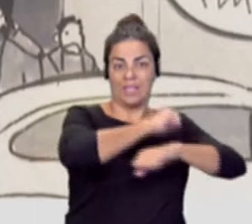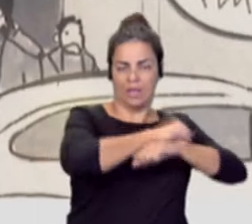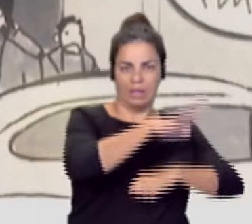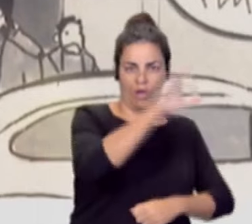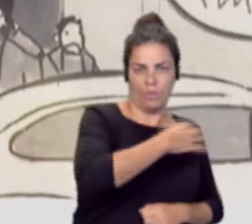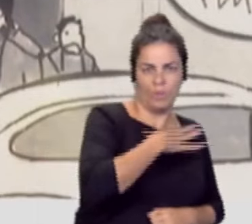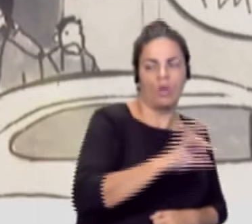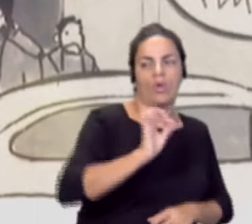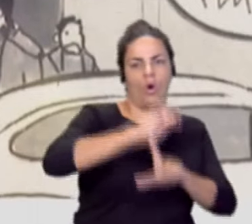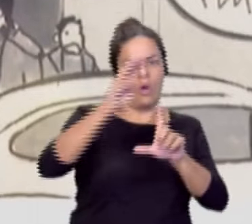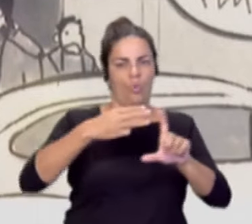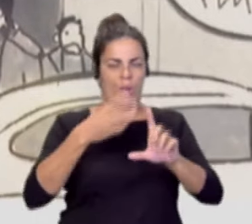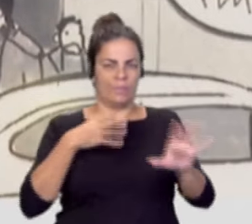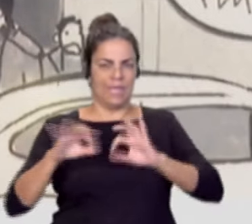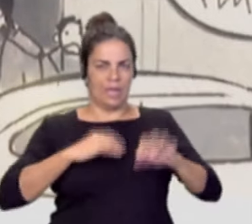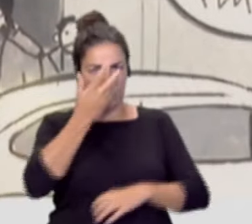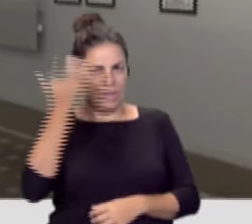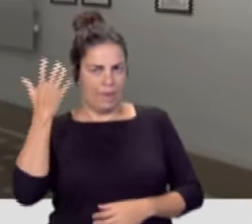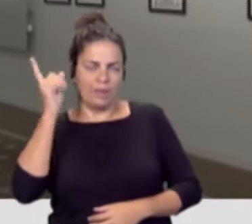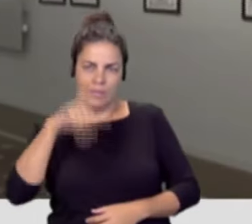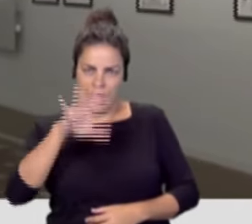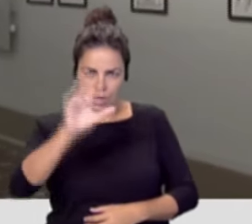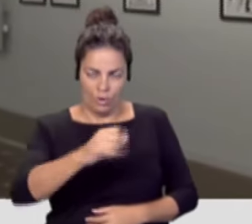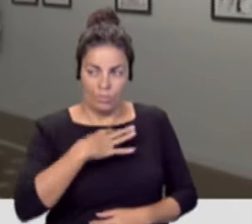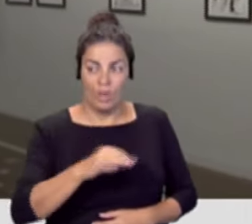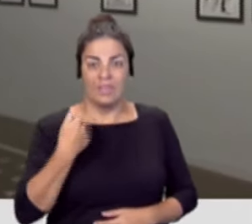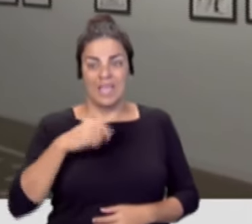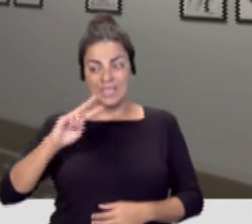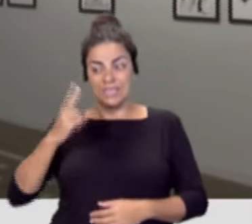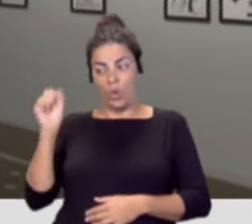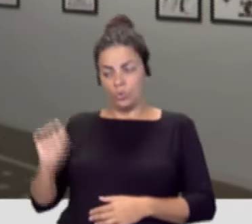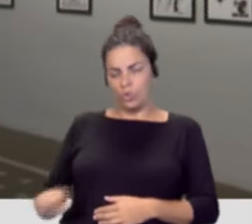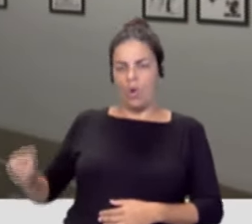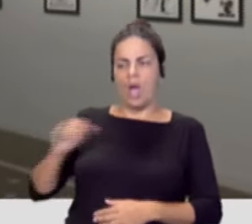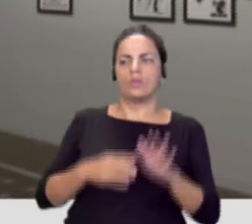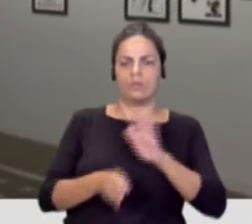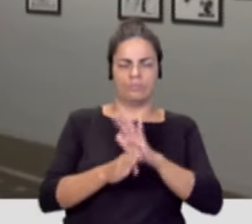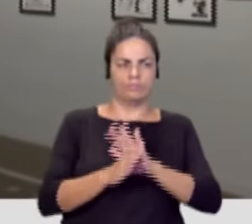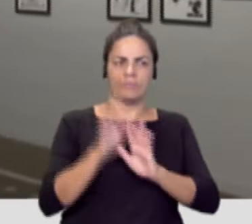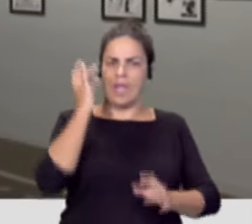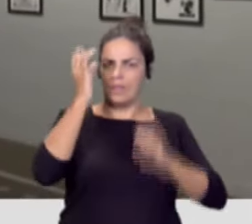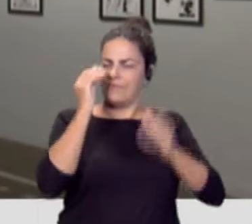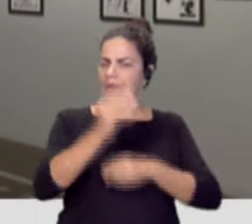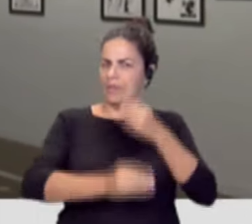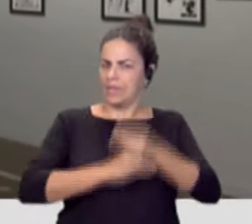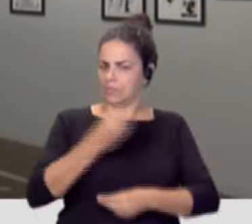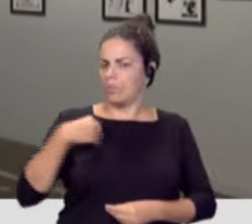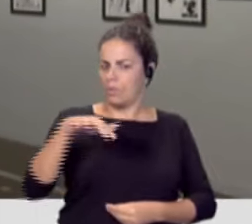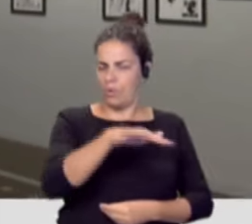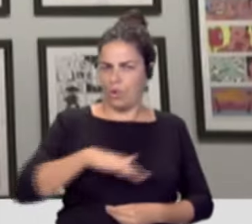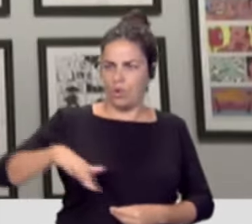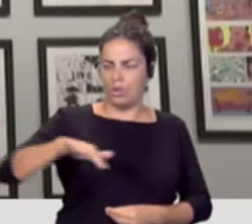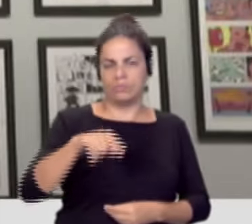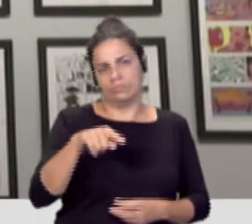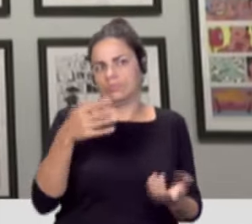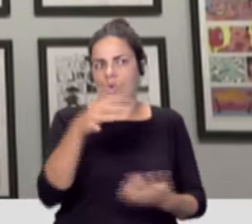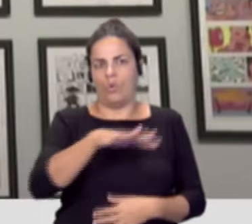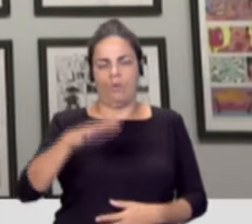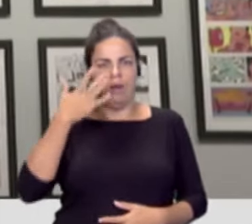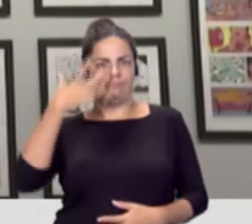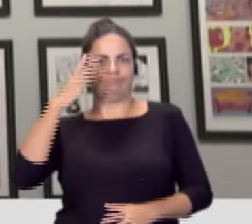Guimerá. Es el segundo año consecutivo que llevamos haciendo estas actividades en este espacio que es señero, ¿no?, de Santa